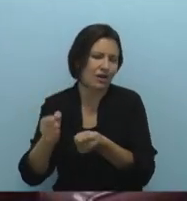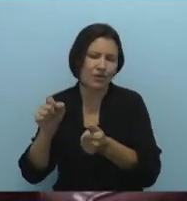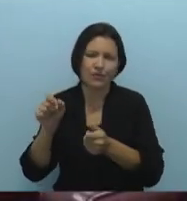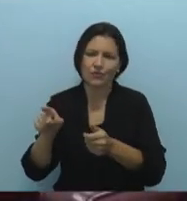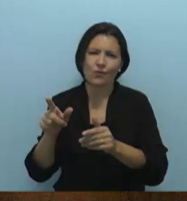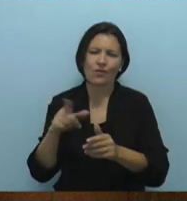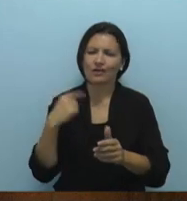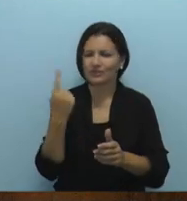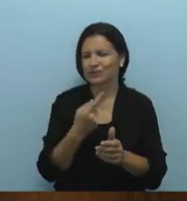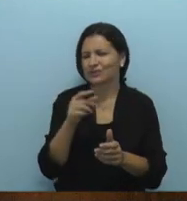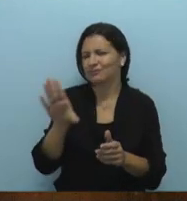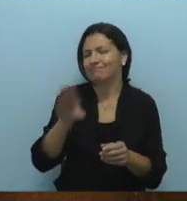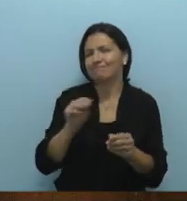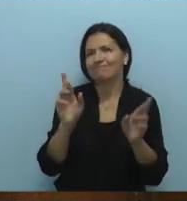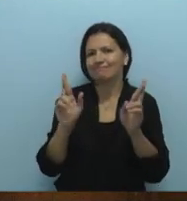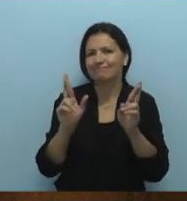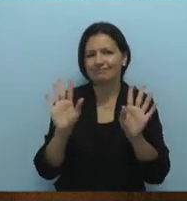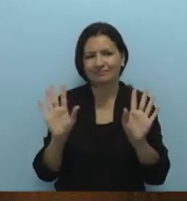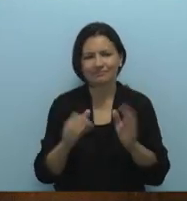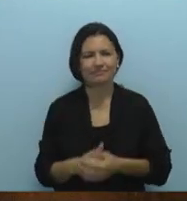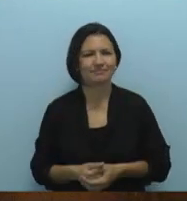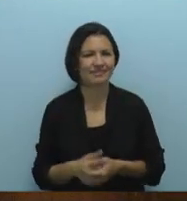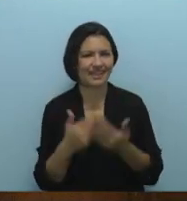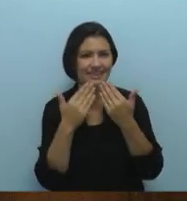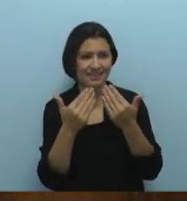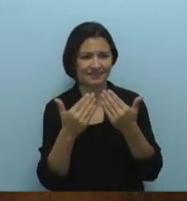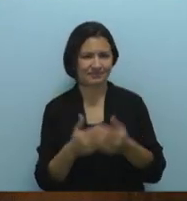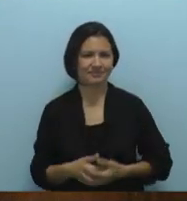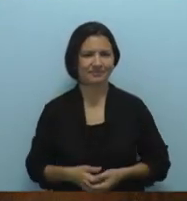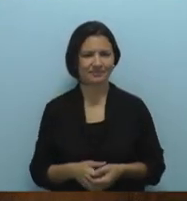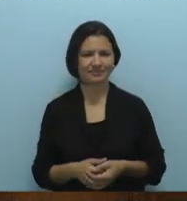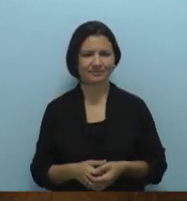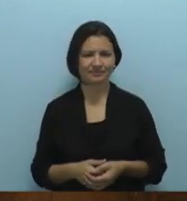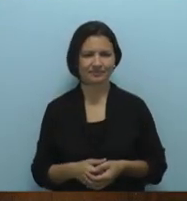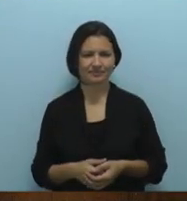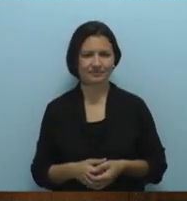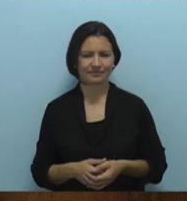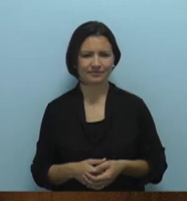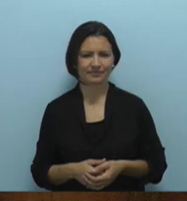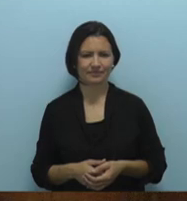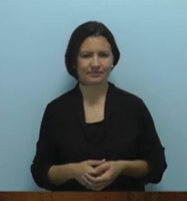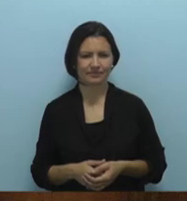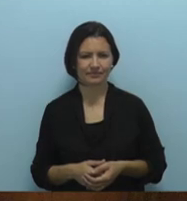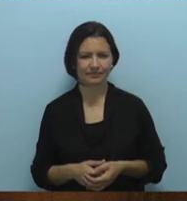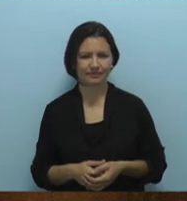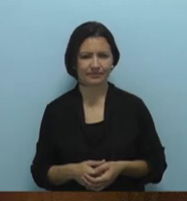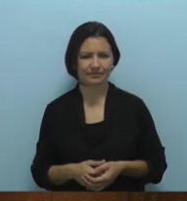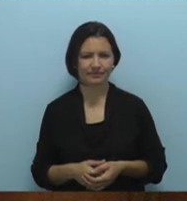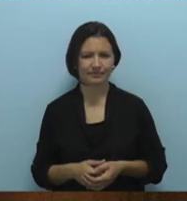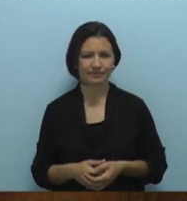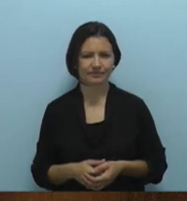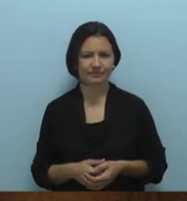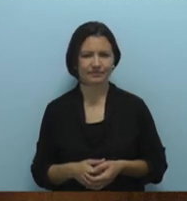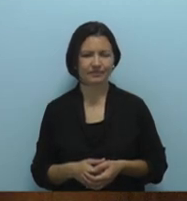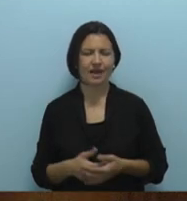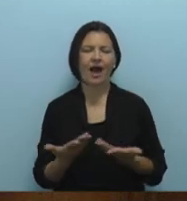Gracias, diputado Farías. No tengo más pedidos de palabras. Me permito pedirles que cerremos esta parte con